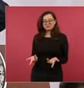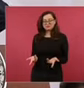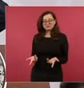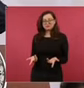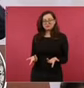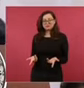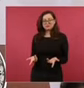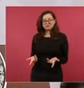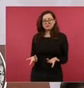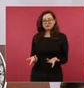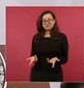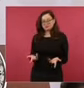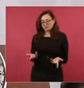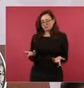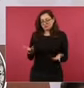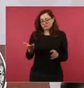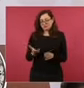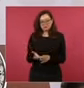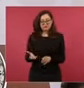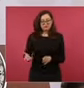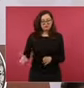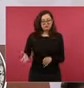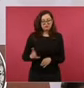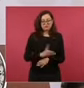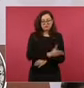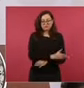estaba el país,